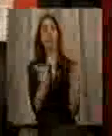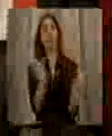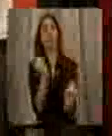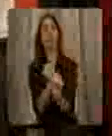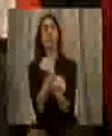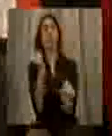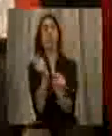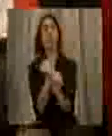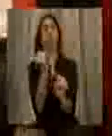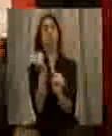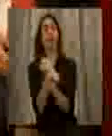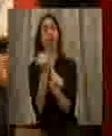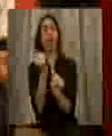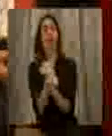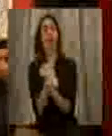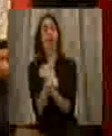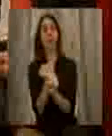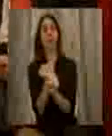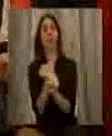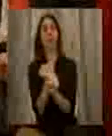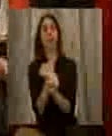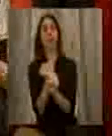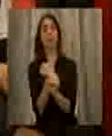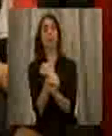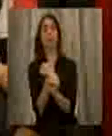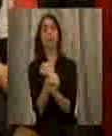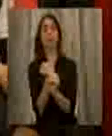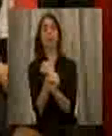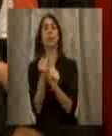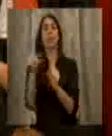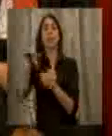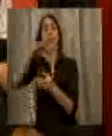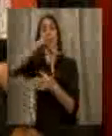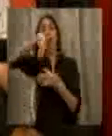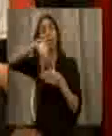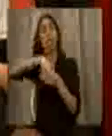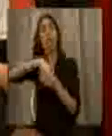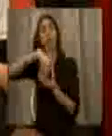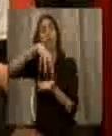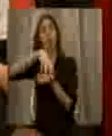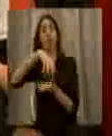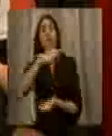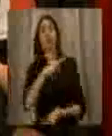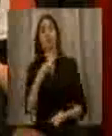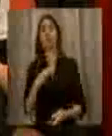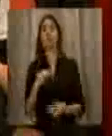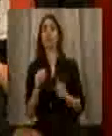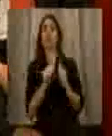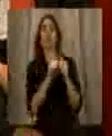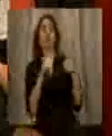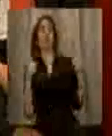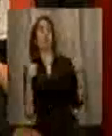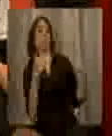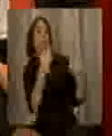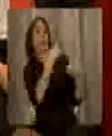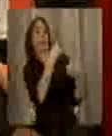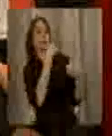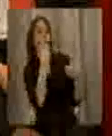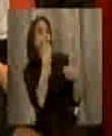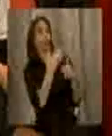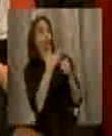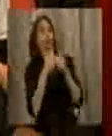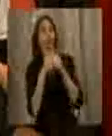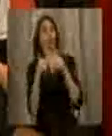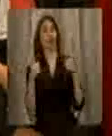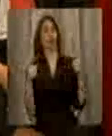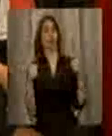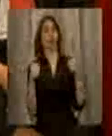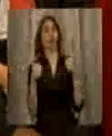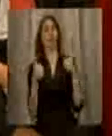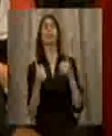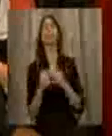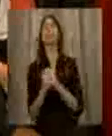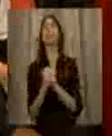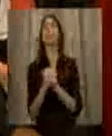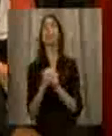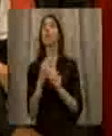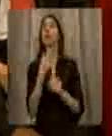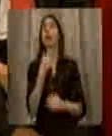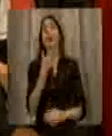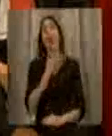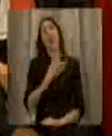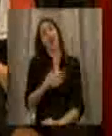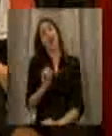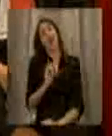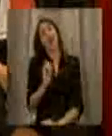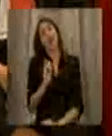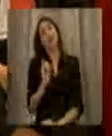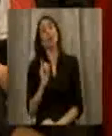trabaja en este ministerio, el equipo directivo que está aquí atrás. Quisiera también, a pesar de que no me